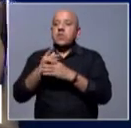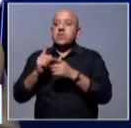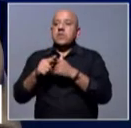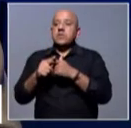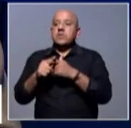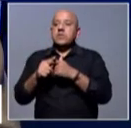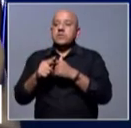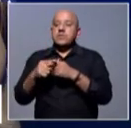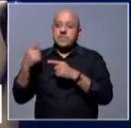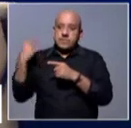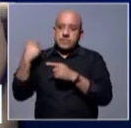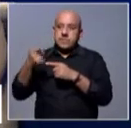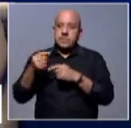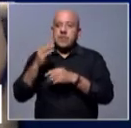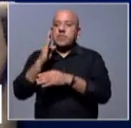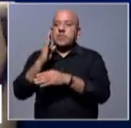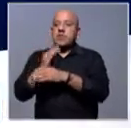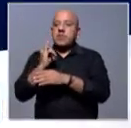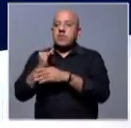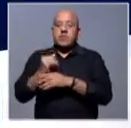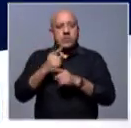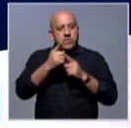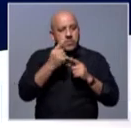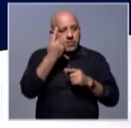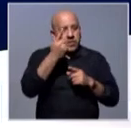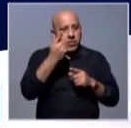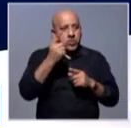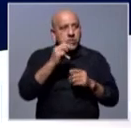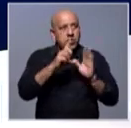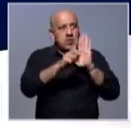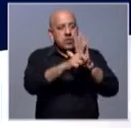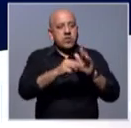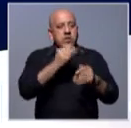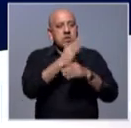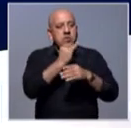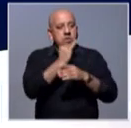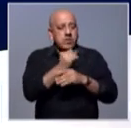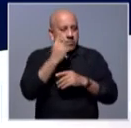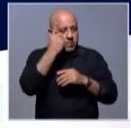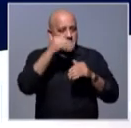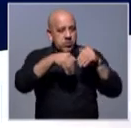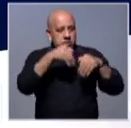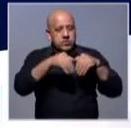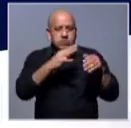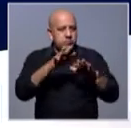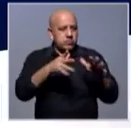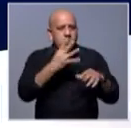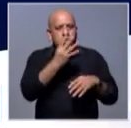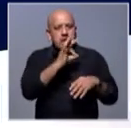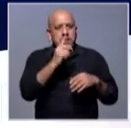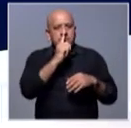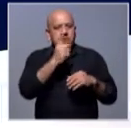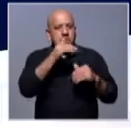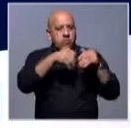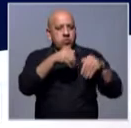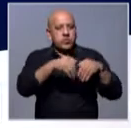últimas legislaturas por el partido independiente fue el primer legislador del partido independiente en aquella primera votación de cerca de 40 mil votos del año 2004